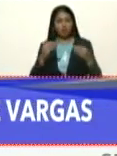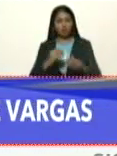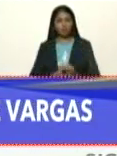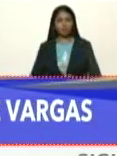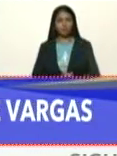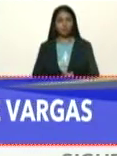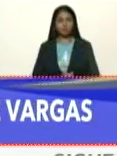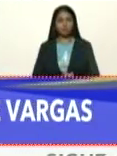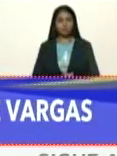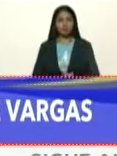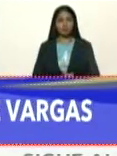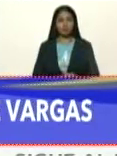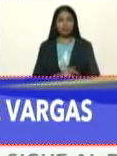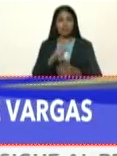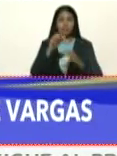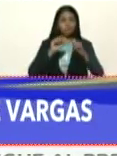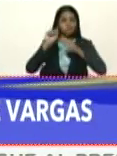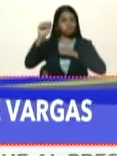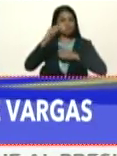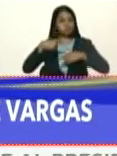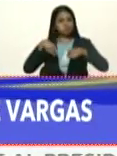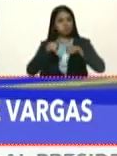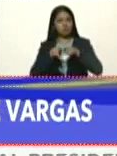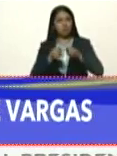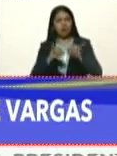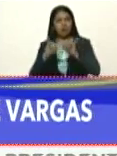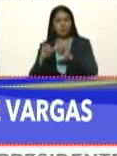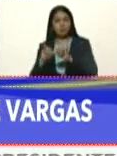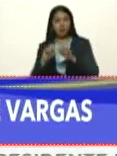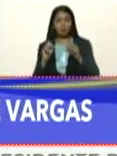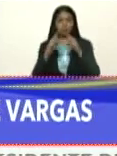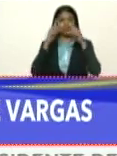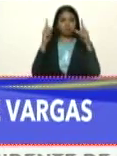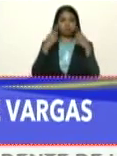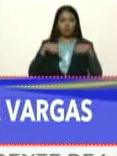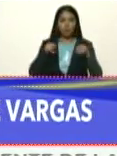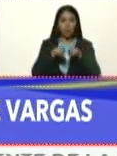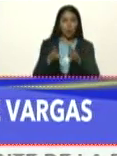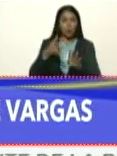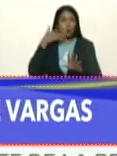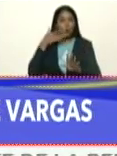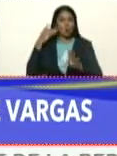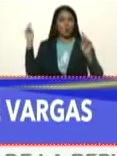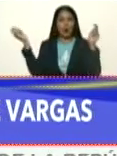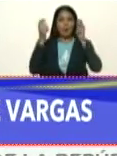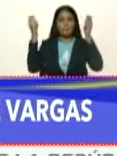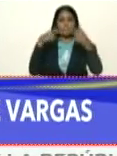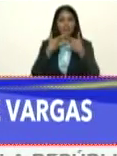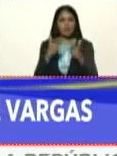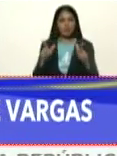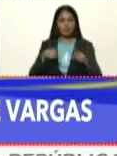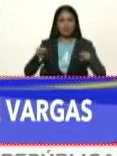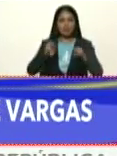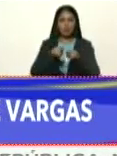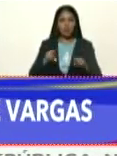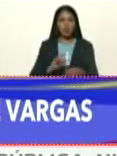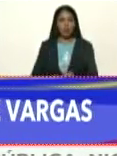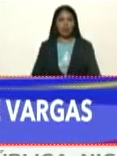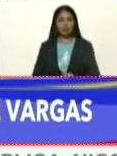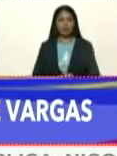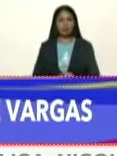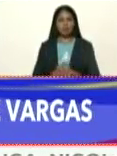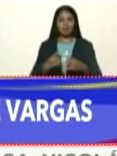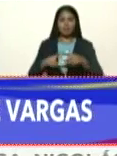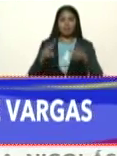de la heroica, de la increíble y admirable campaña libertadora de la Nueva